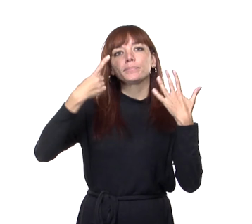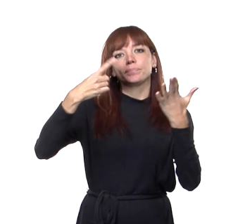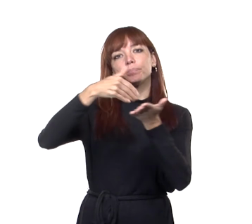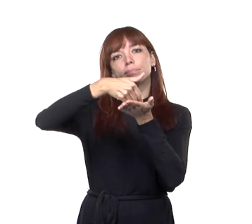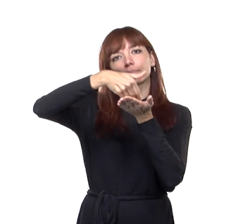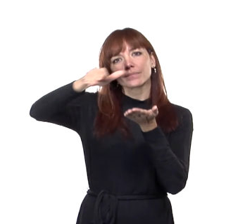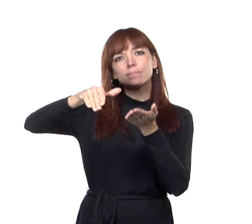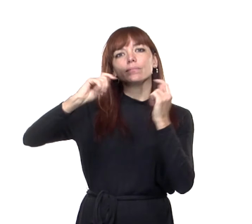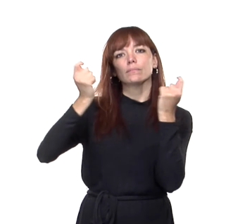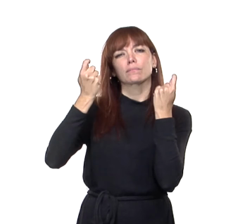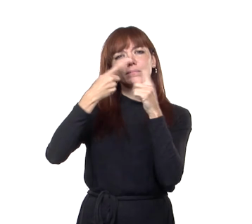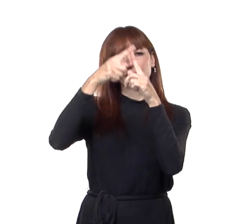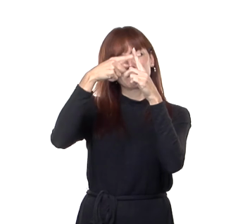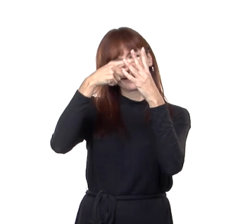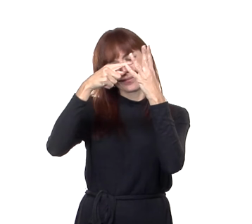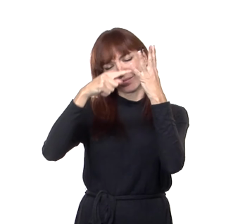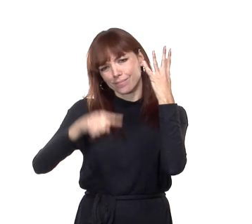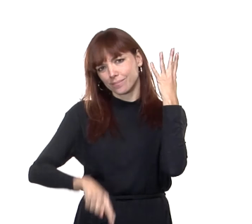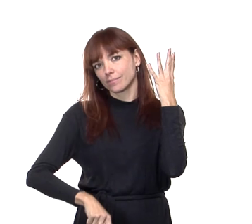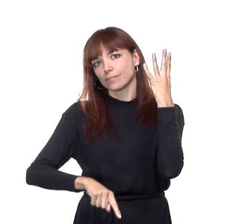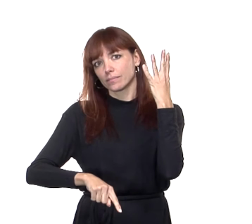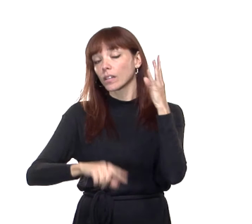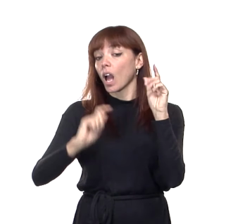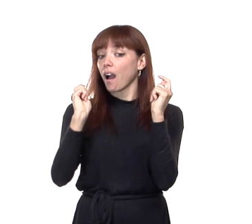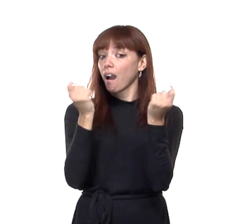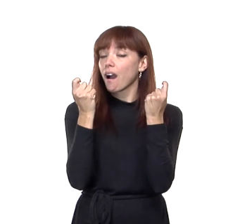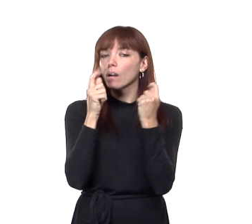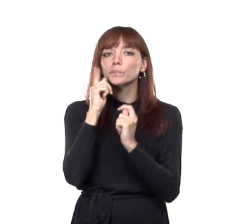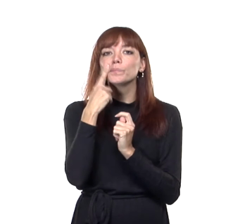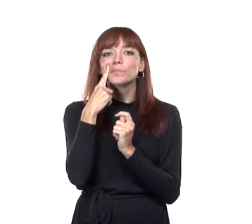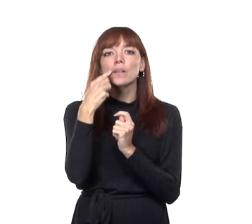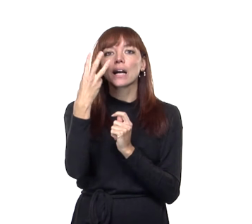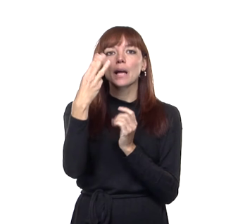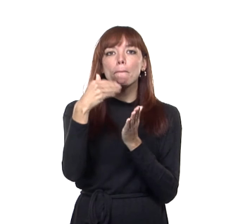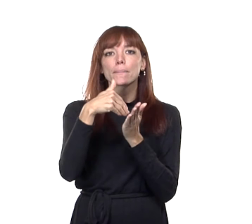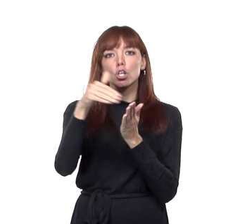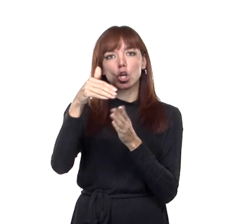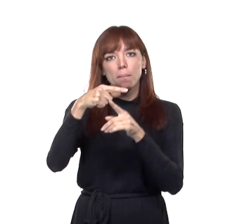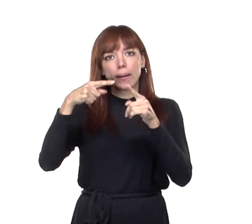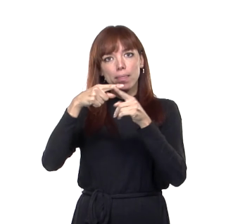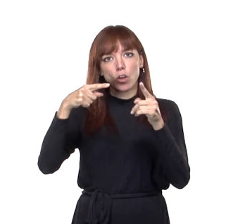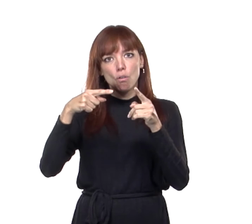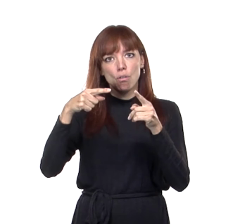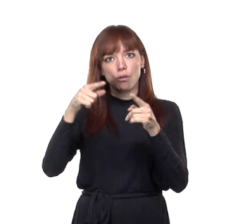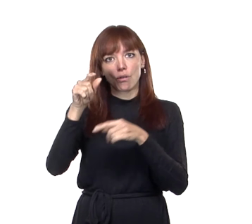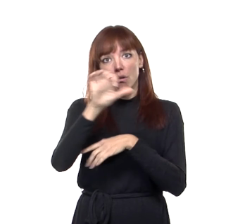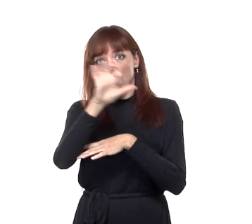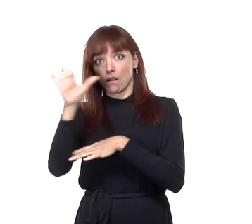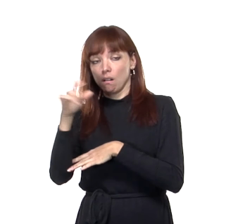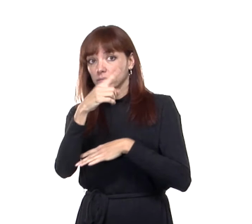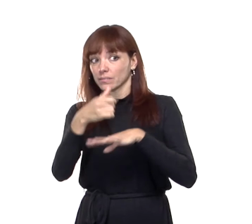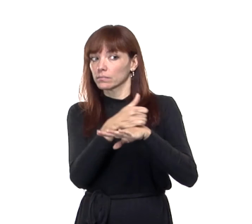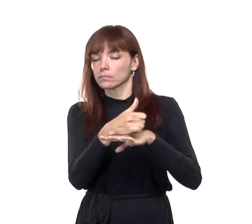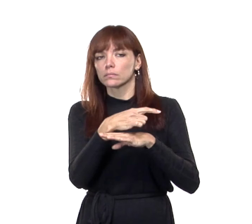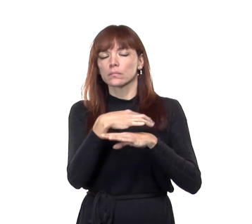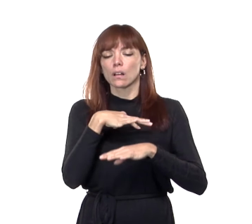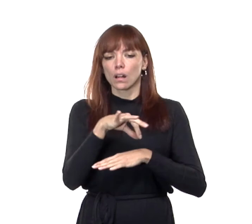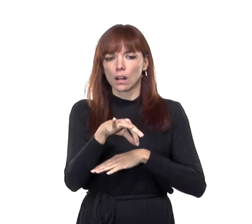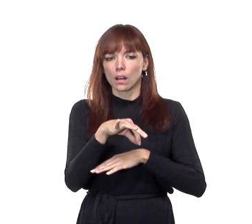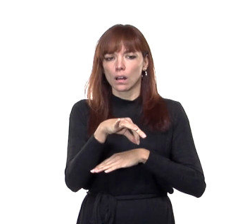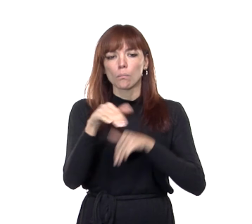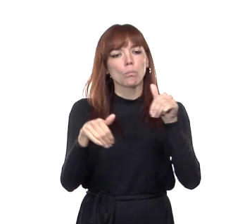diferentes anuncios y dentro de estos anuncios se identificó a 3 millones y medio de americanos que podrían quizás convencerse de no